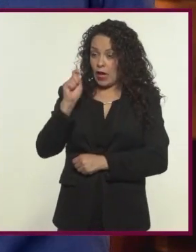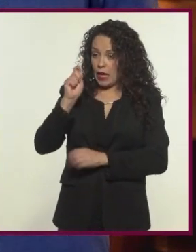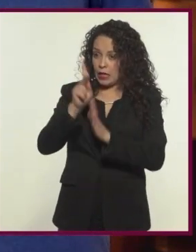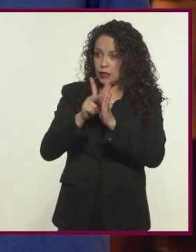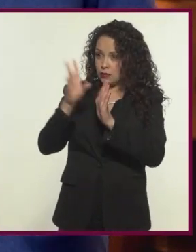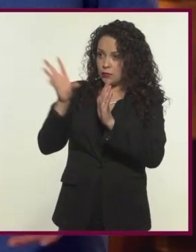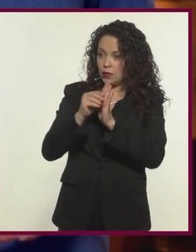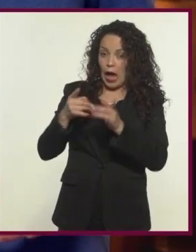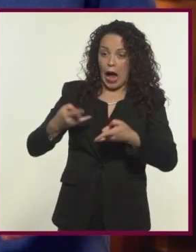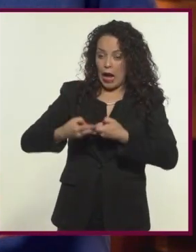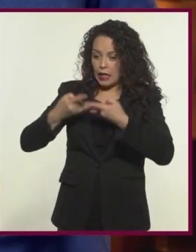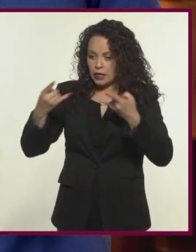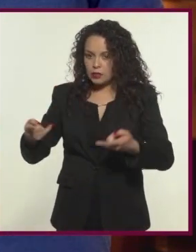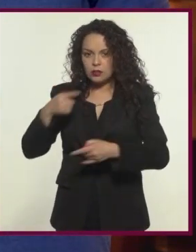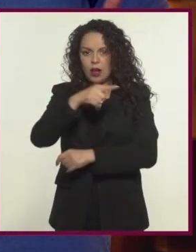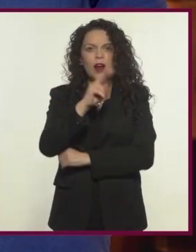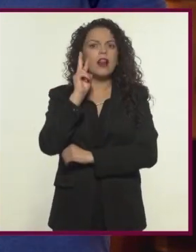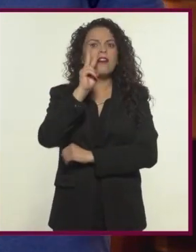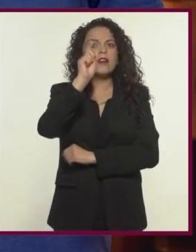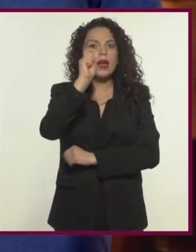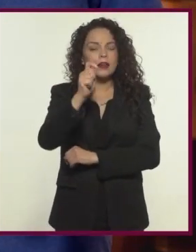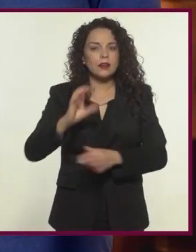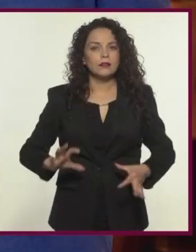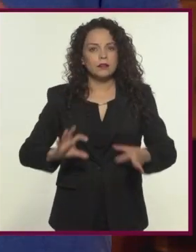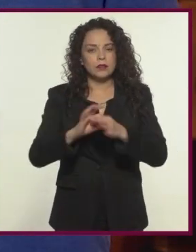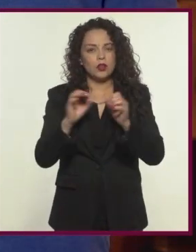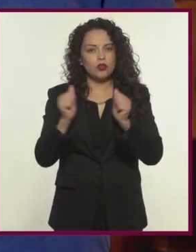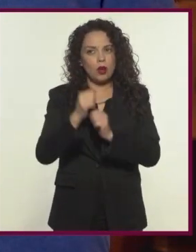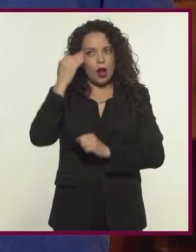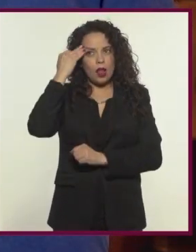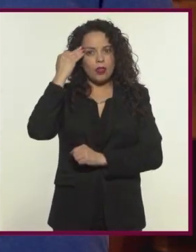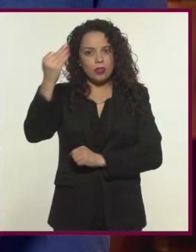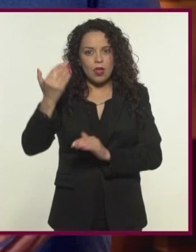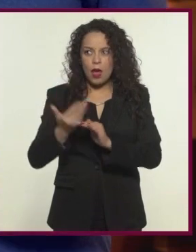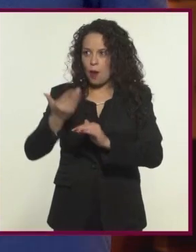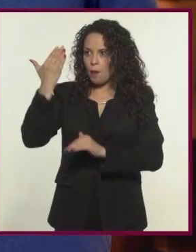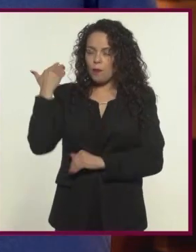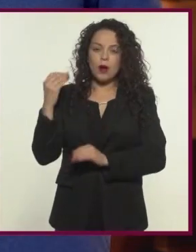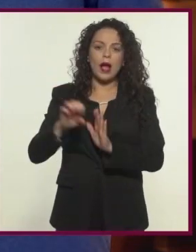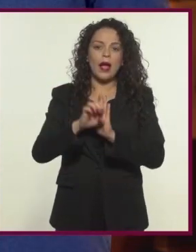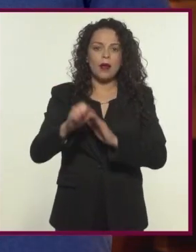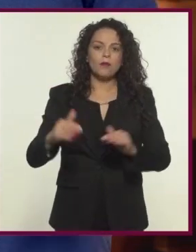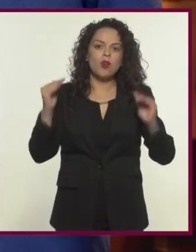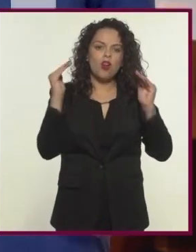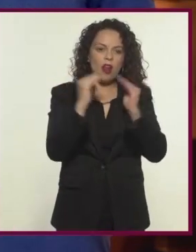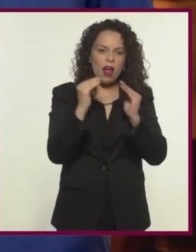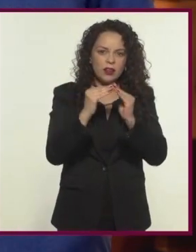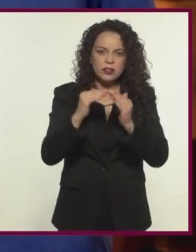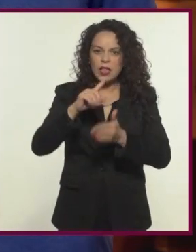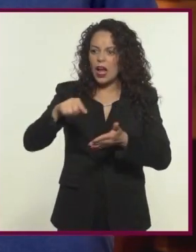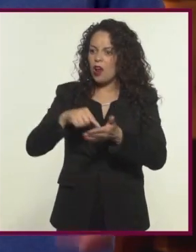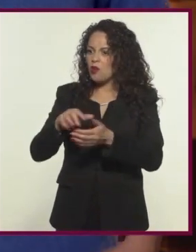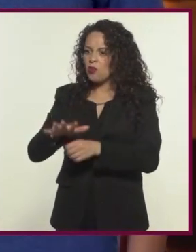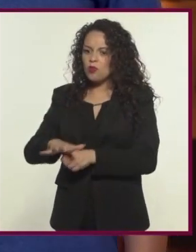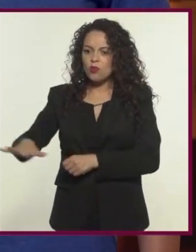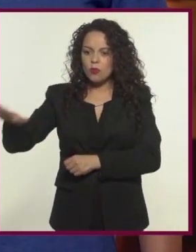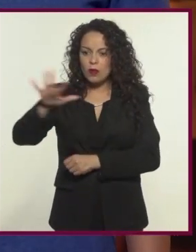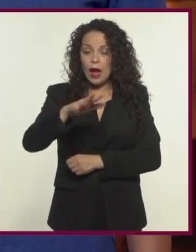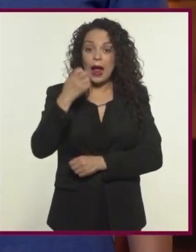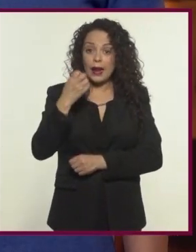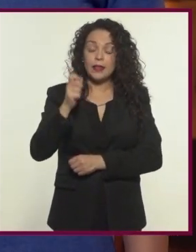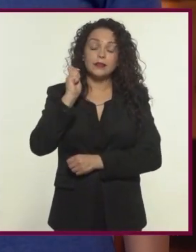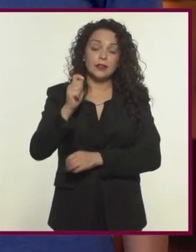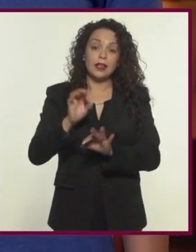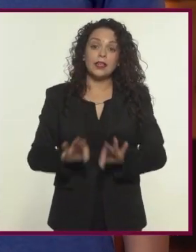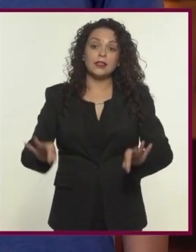histórica, lo que esperamos es que lo que esté en la pantalla corresponda a la época, como las casas, locaciones. Y aquí entra